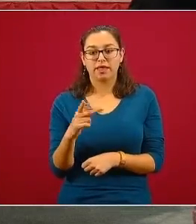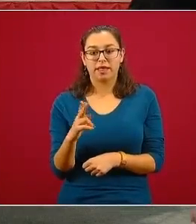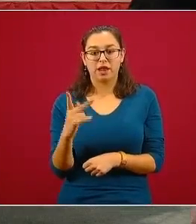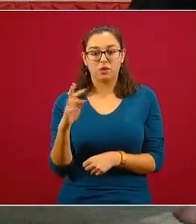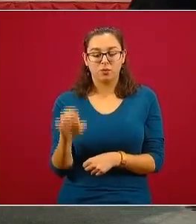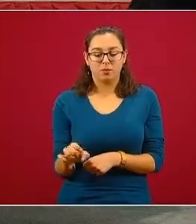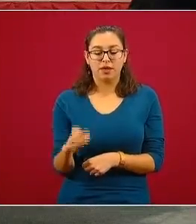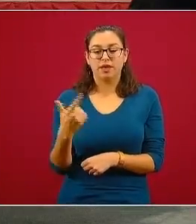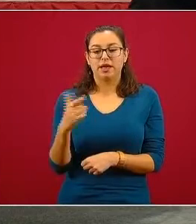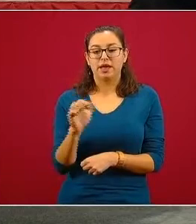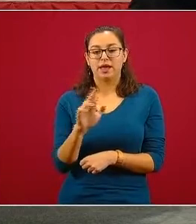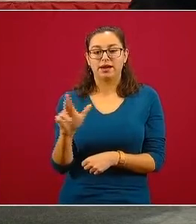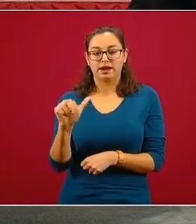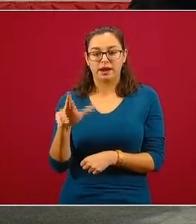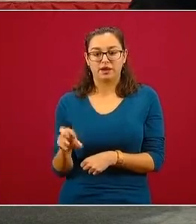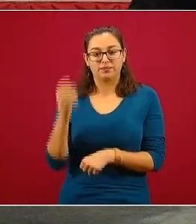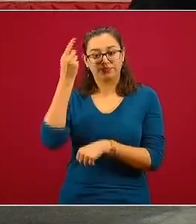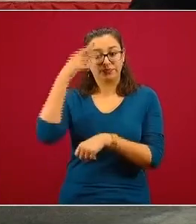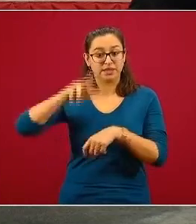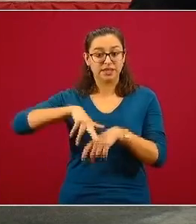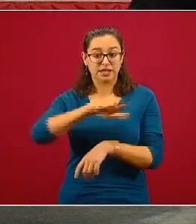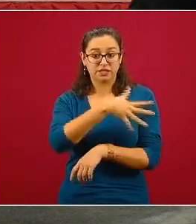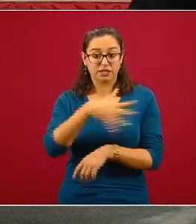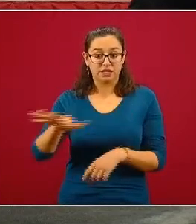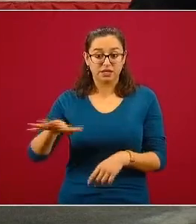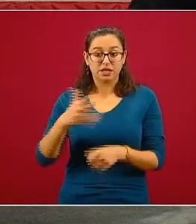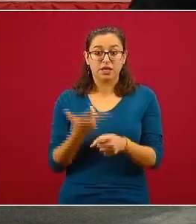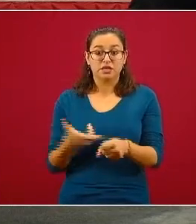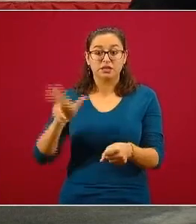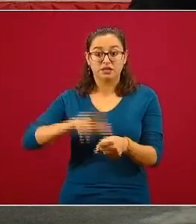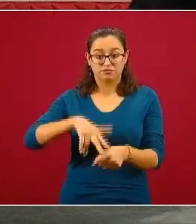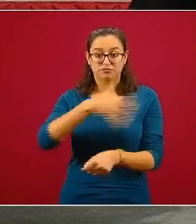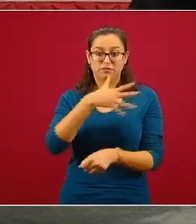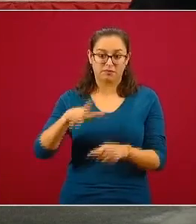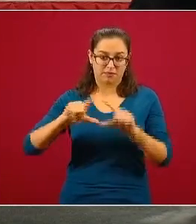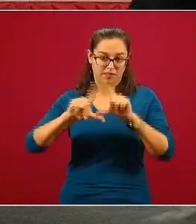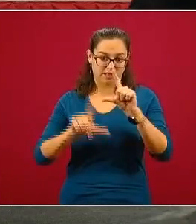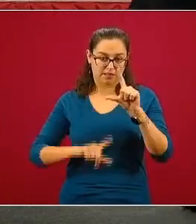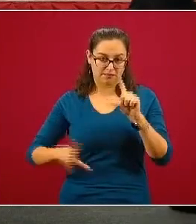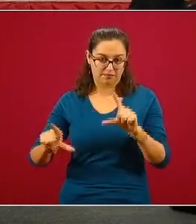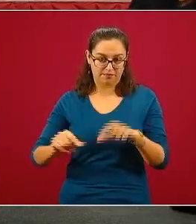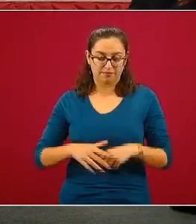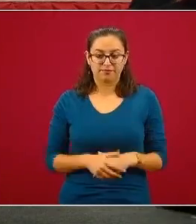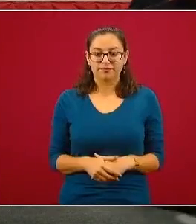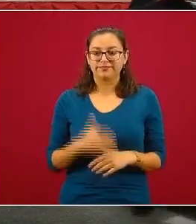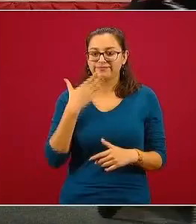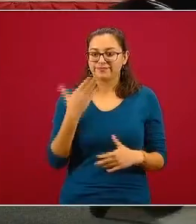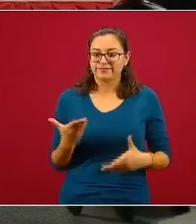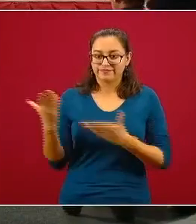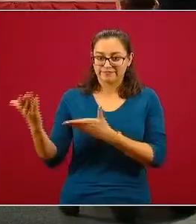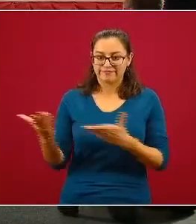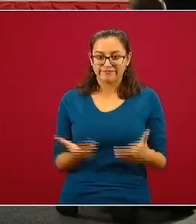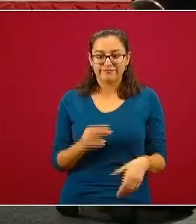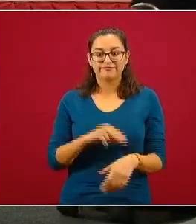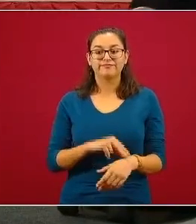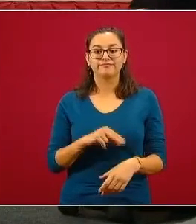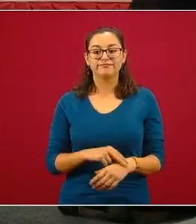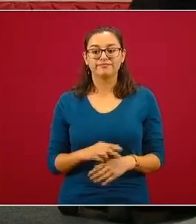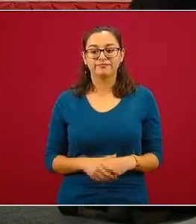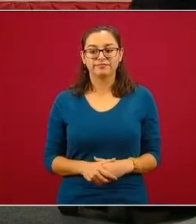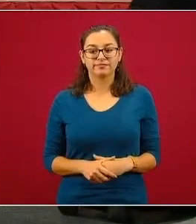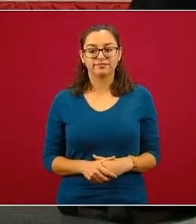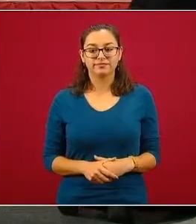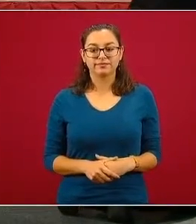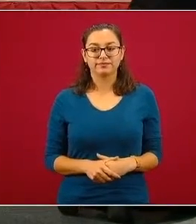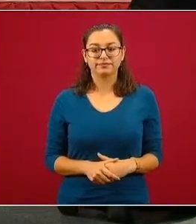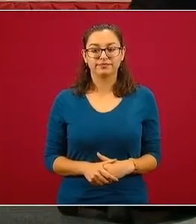Guerrero Avendaño, quien es la directora general del Hospital General de México. Bienvenida, doctora. Gracias.